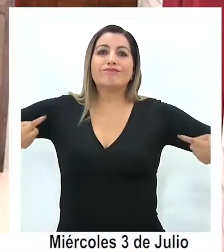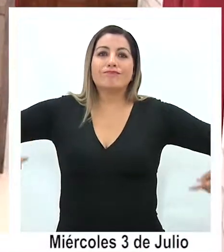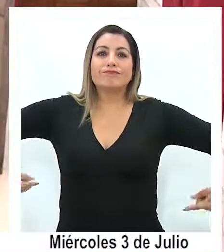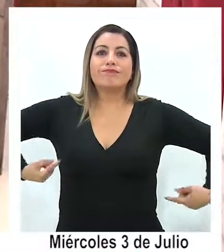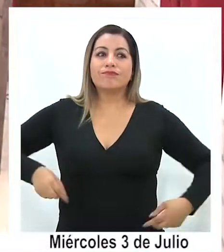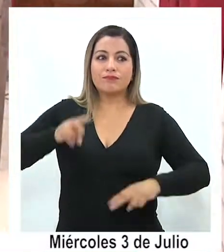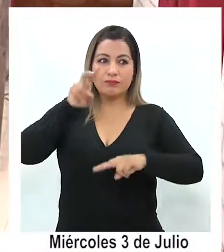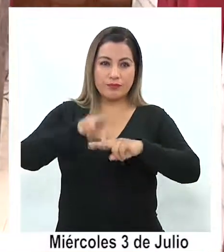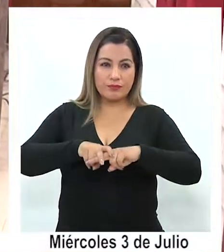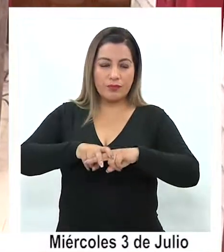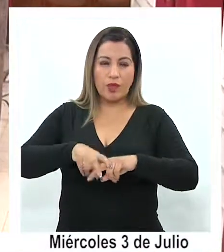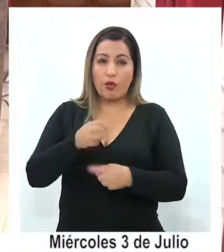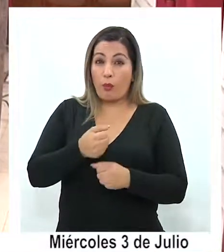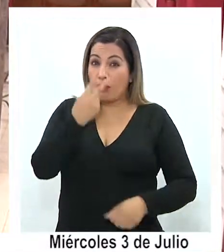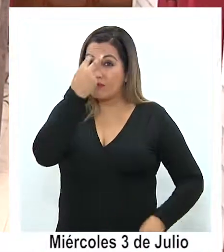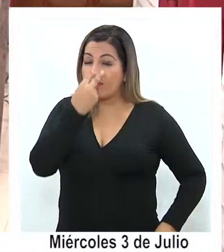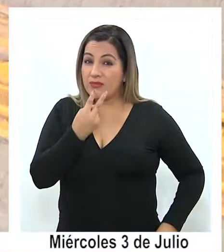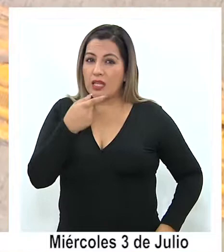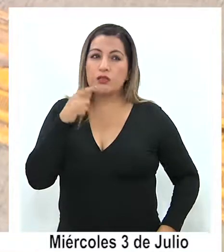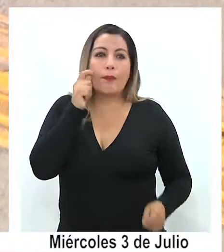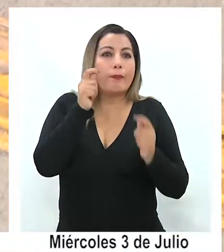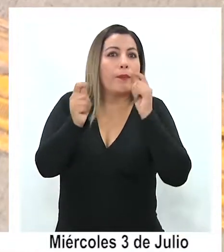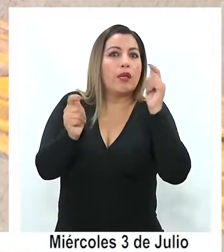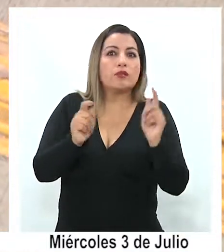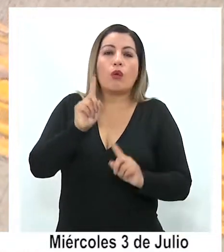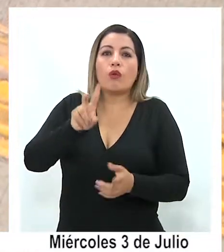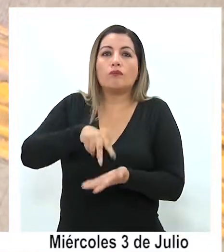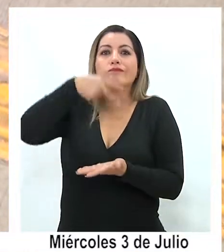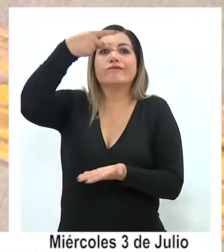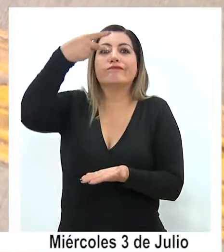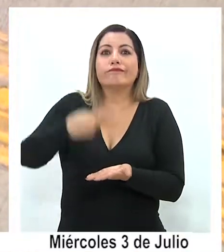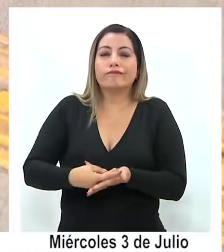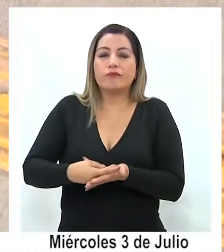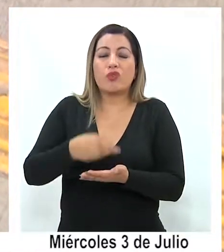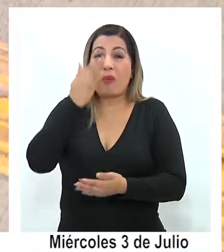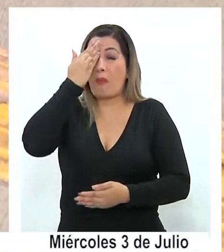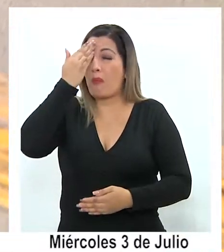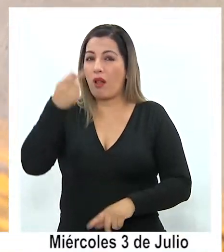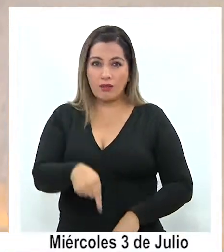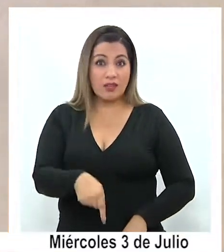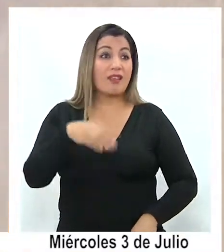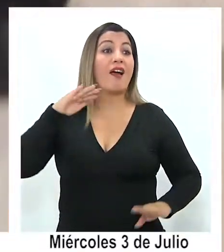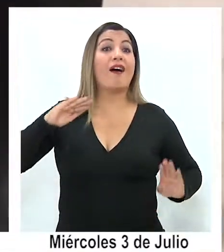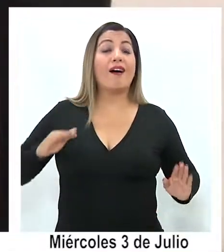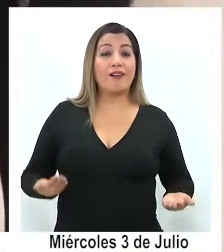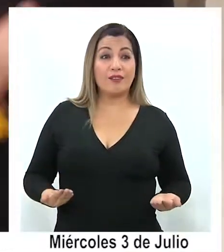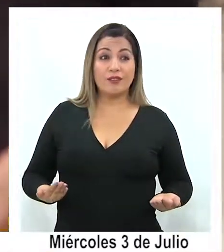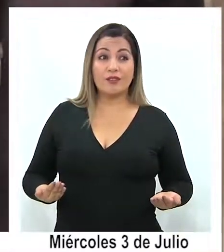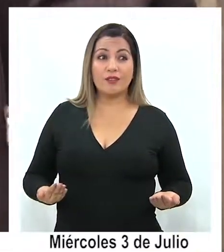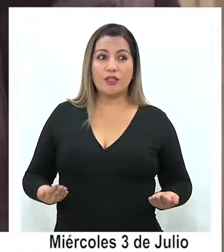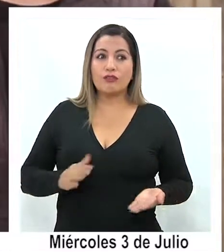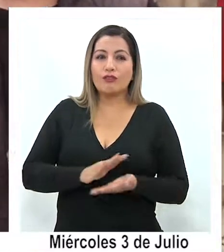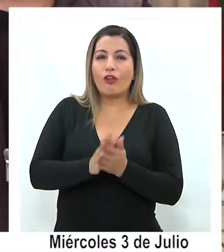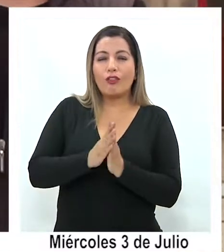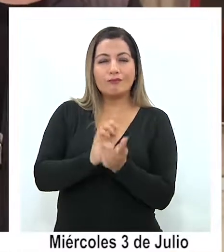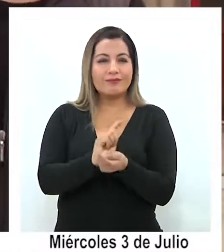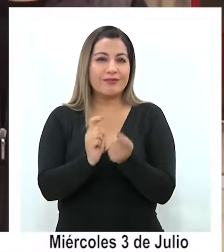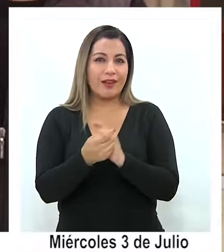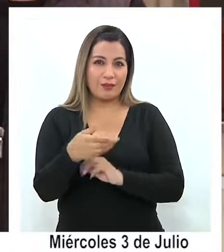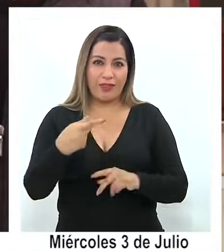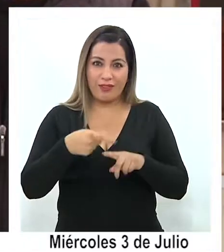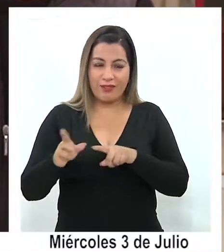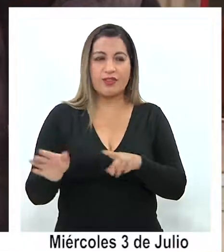con discapacidad visual corrían peligro de sufrir caídas con las veredas en mal estado. Ahora el panorama cambia.